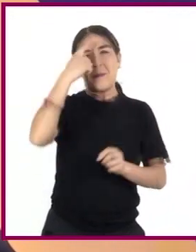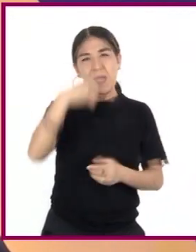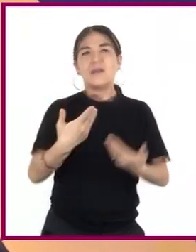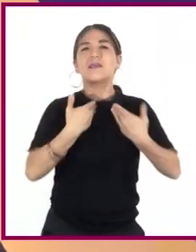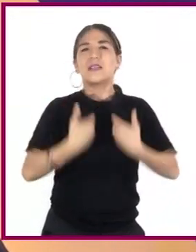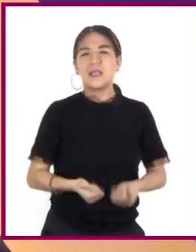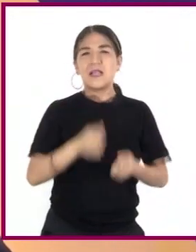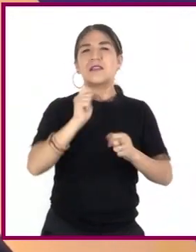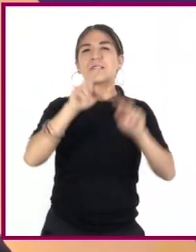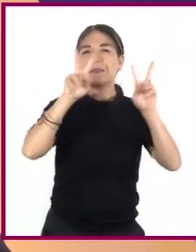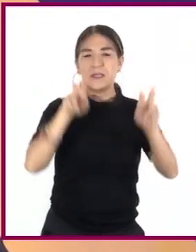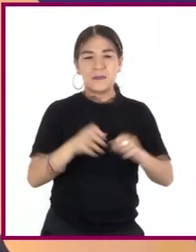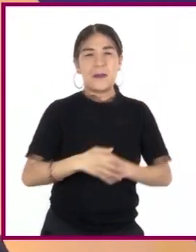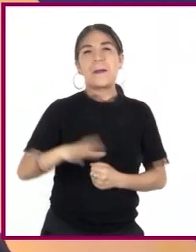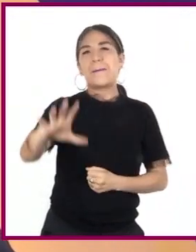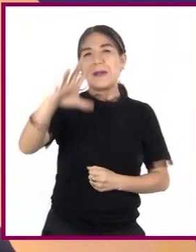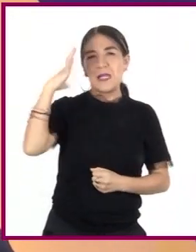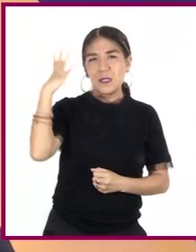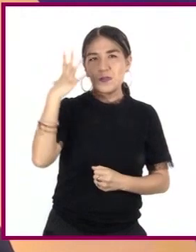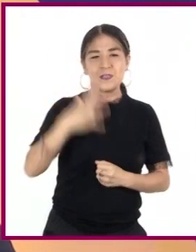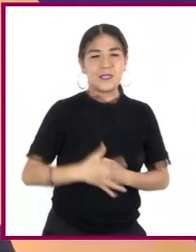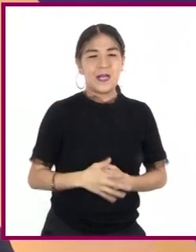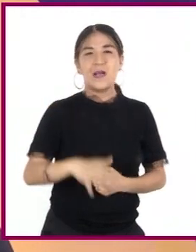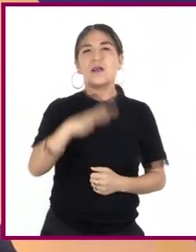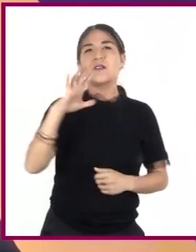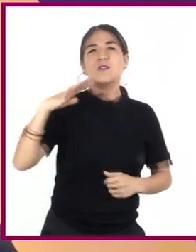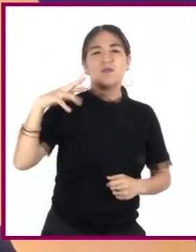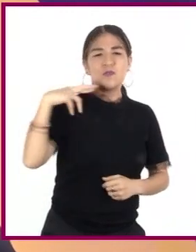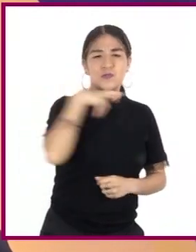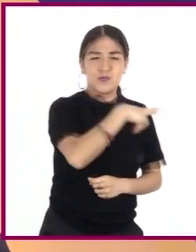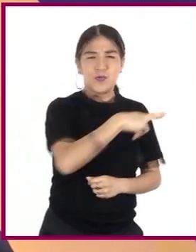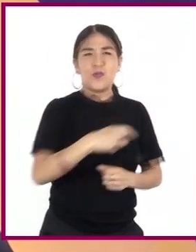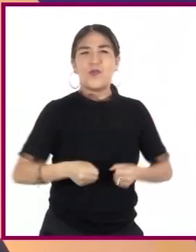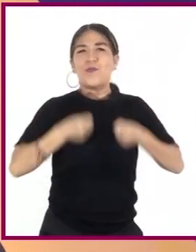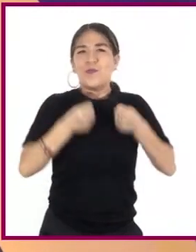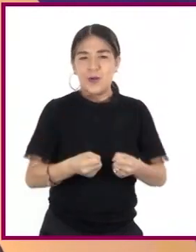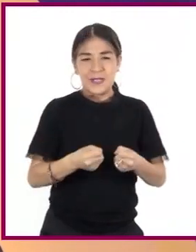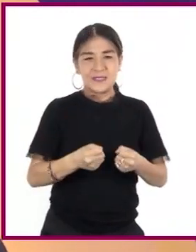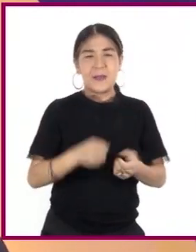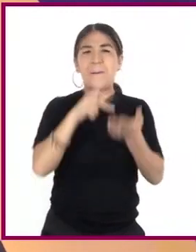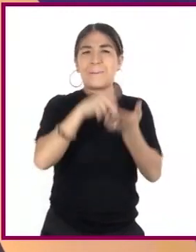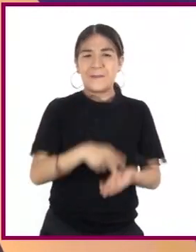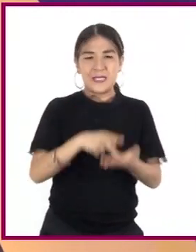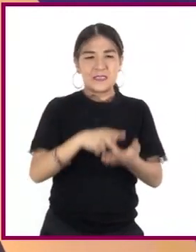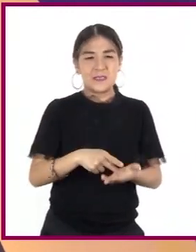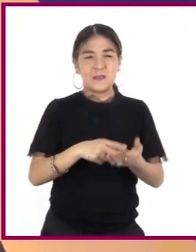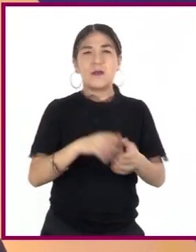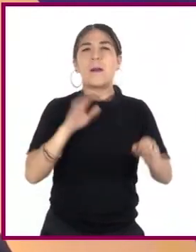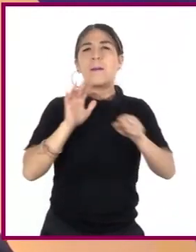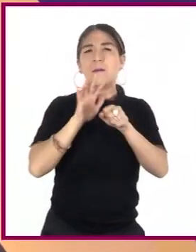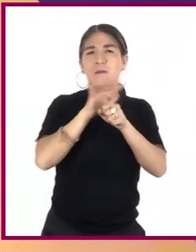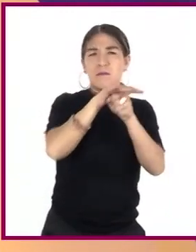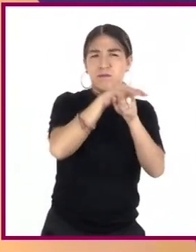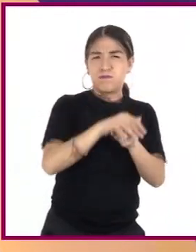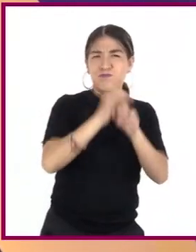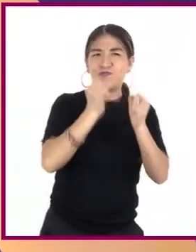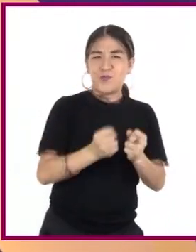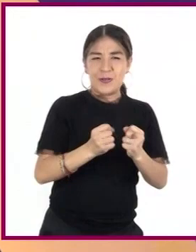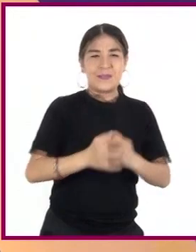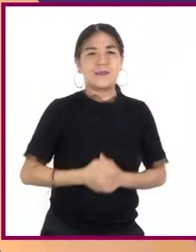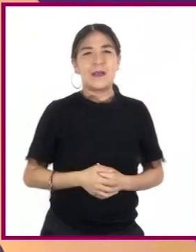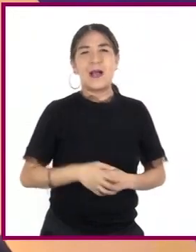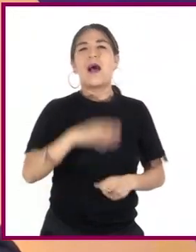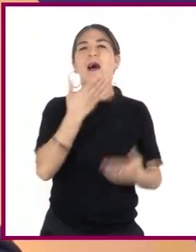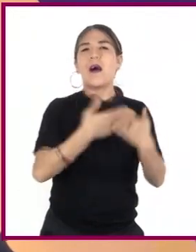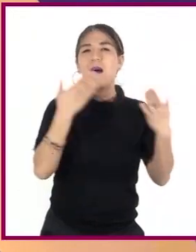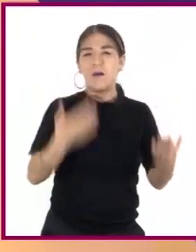comprender temas como velocidad, aceleración, fuerza, densidad, presión. Ahora